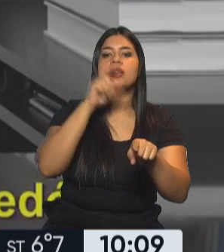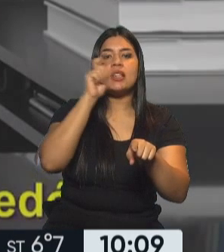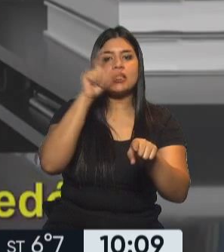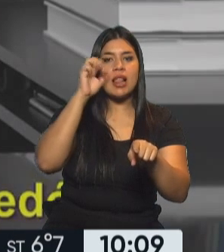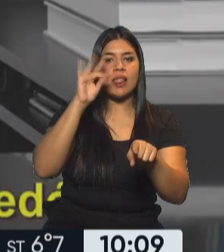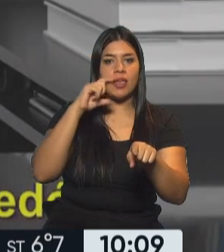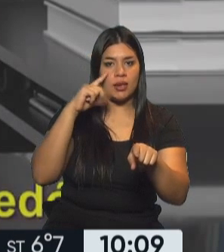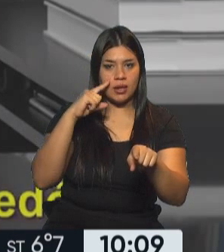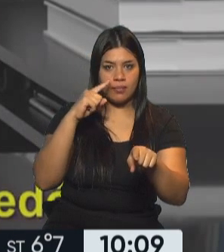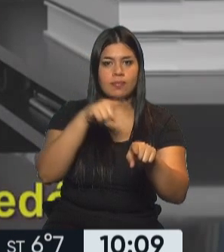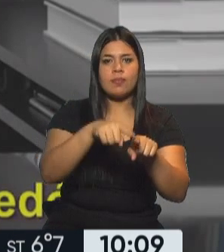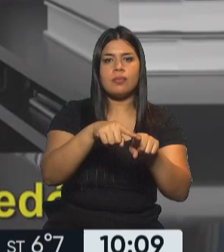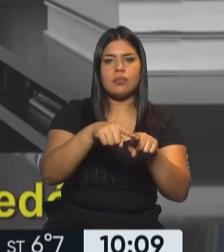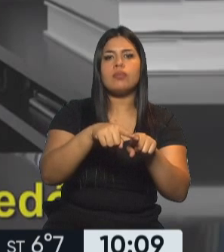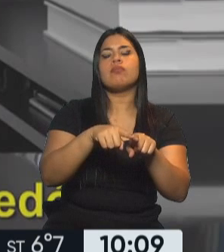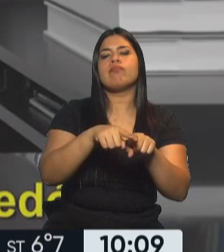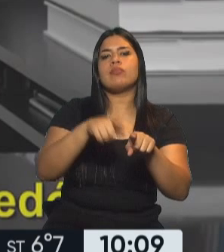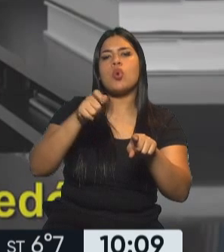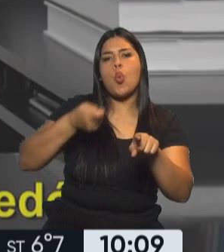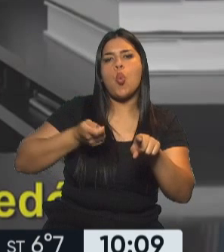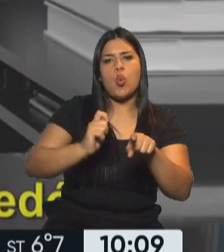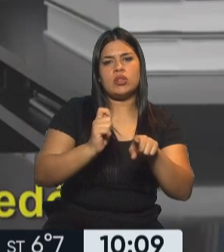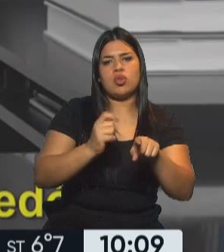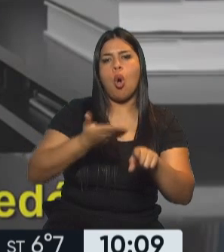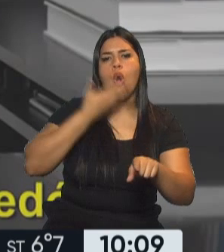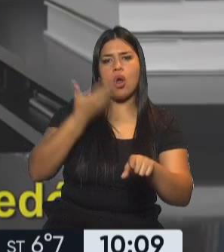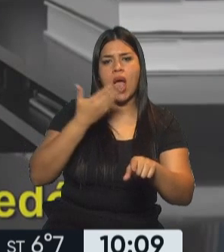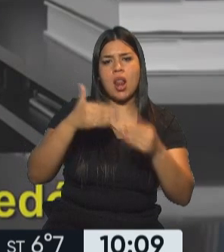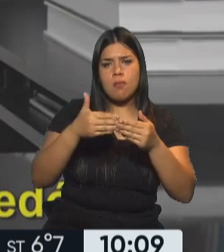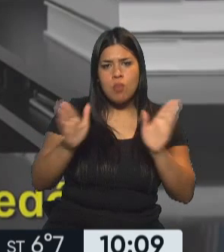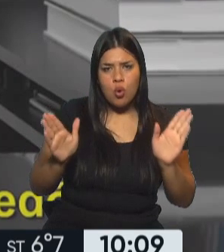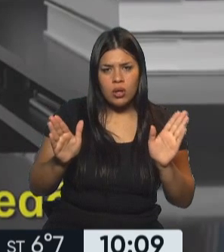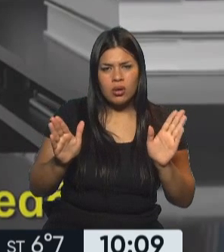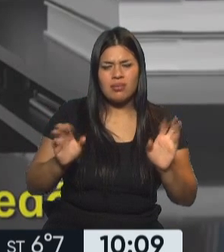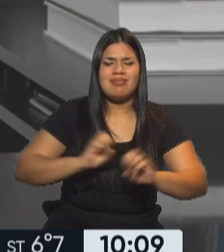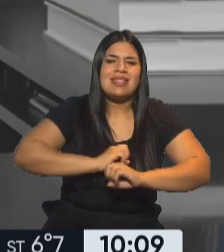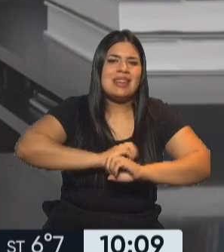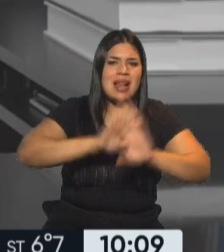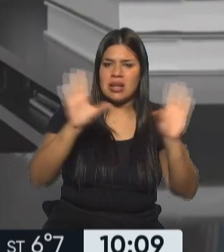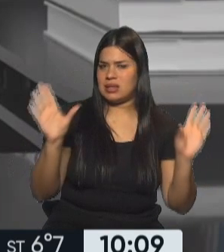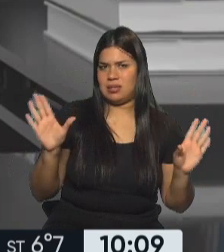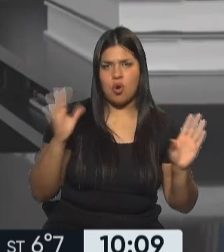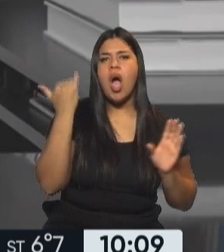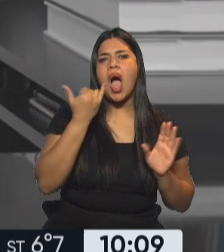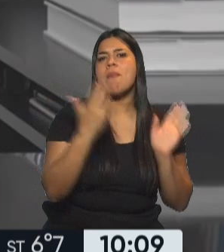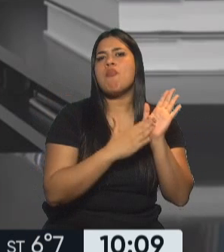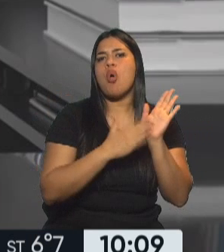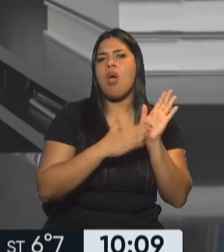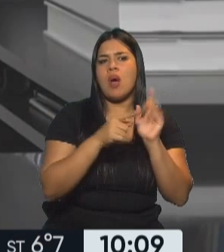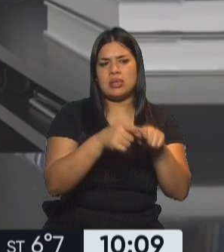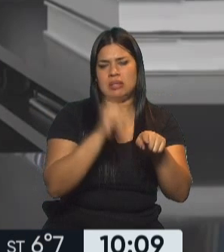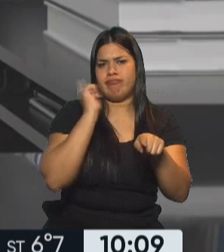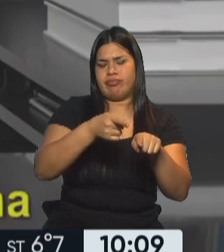Luego de un juicio oral y público en el que quedó claro que las pruebas en su contra eran más que